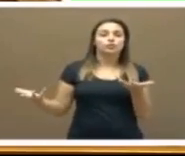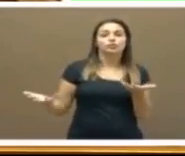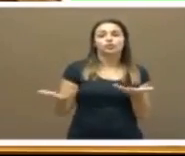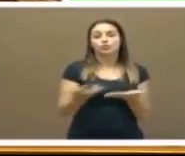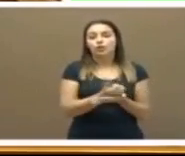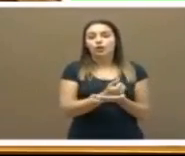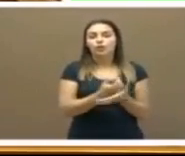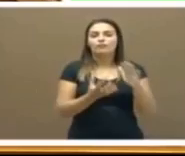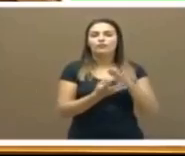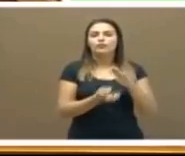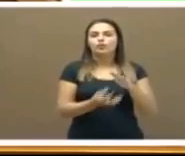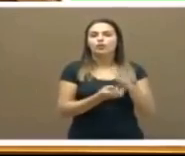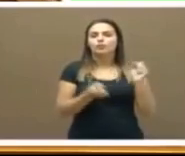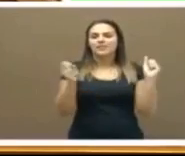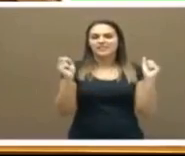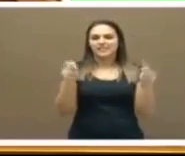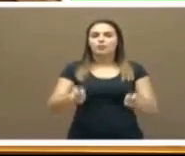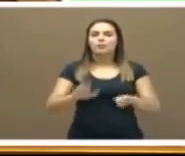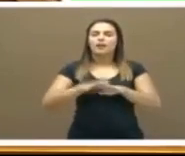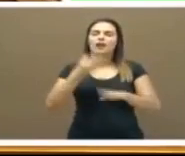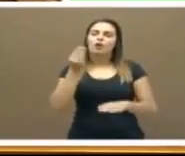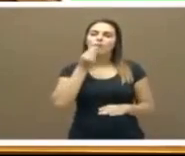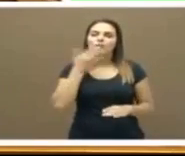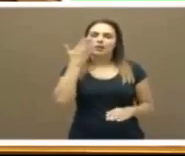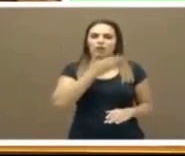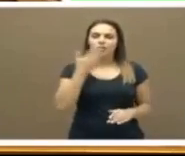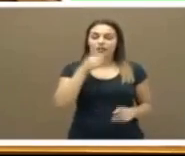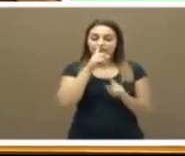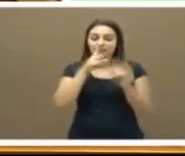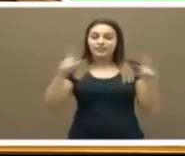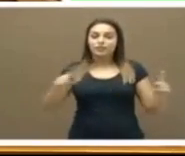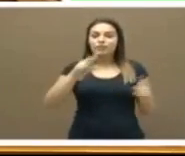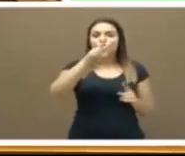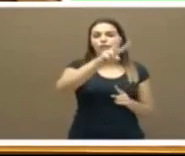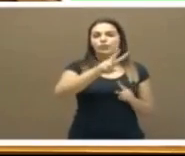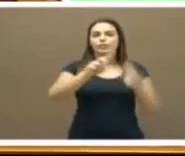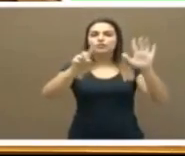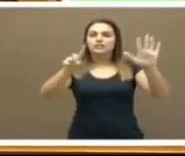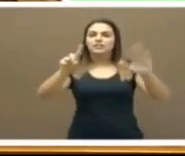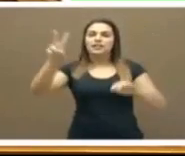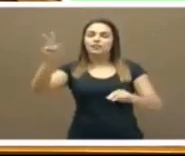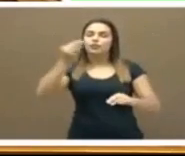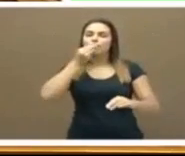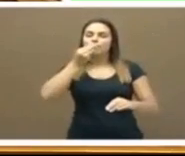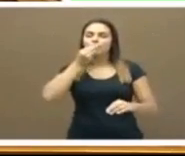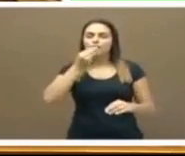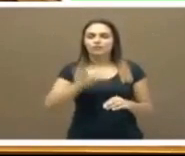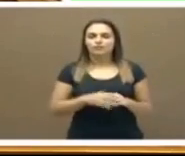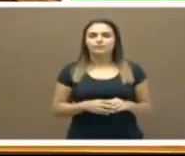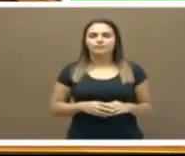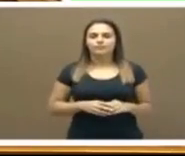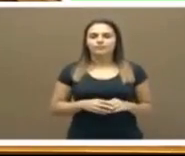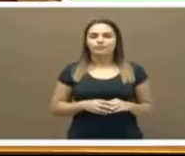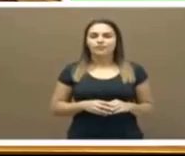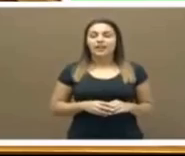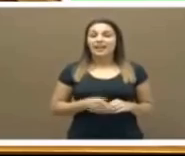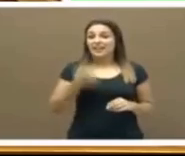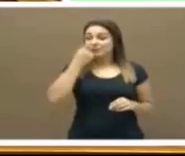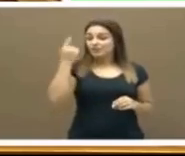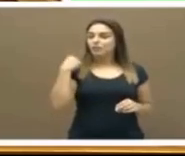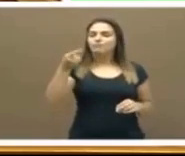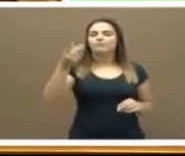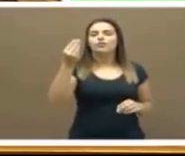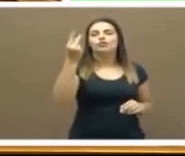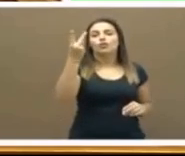sin fotocopias de libros en las aulas. Este año habrá 262 comedores en la red, 2 más que el año